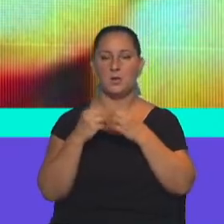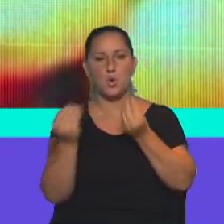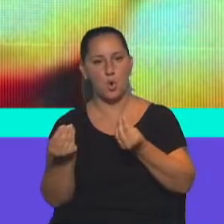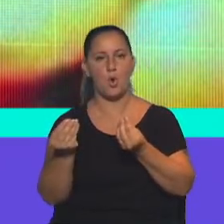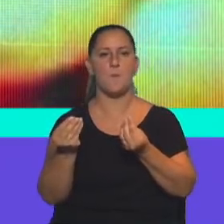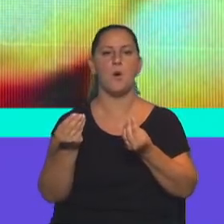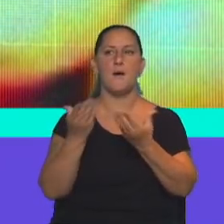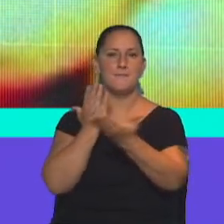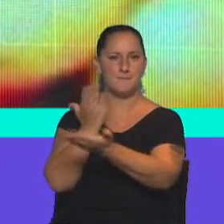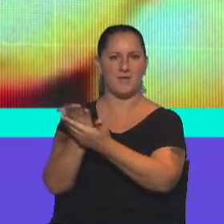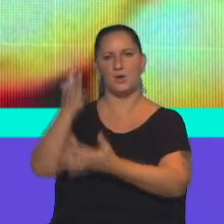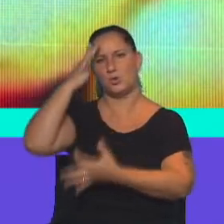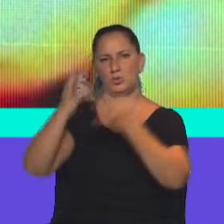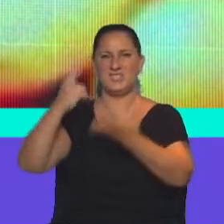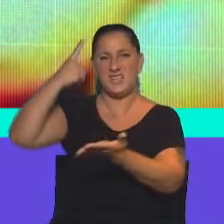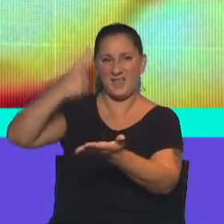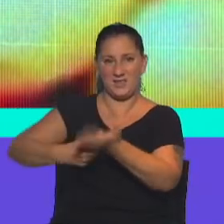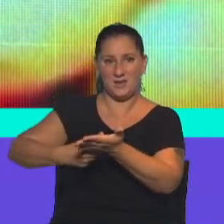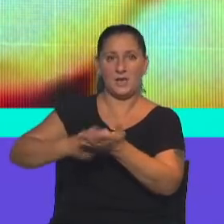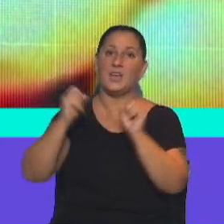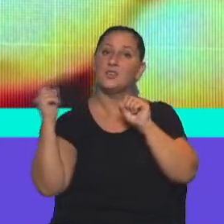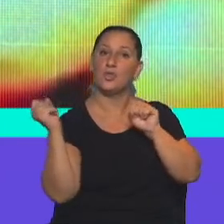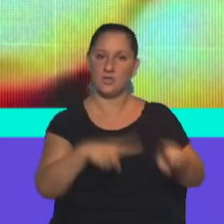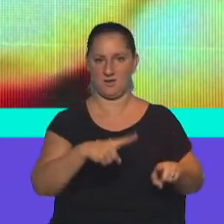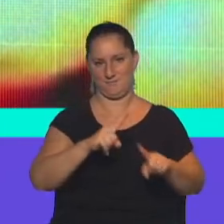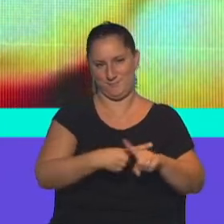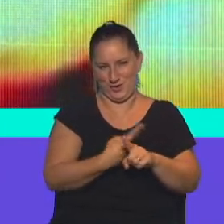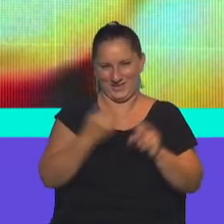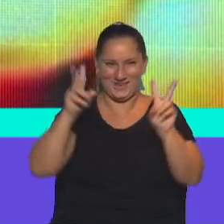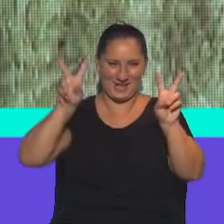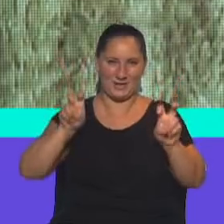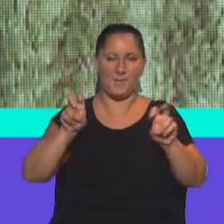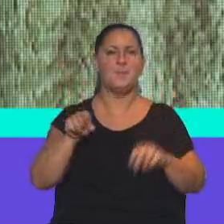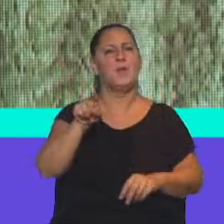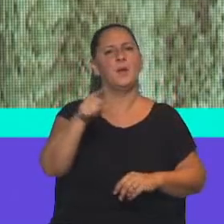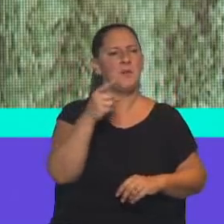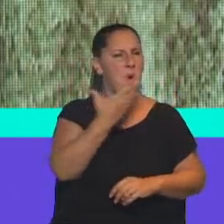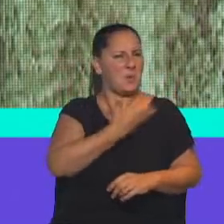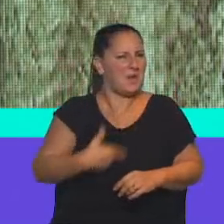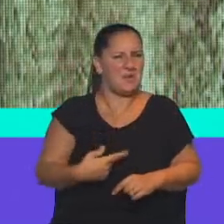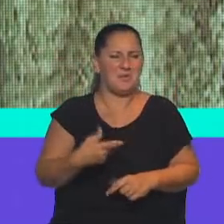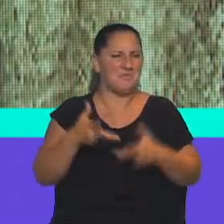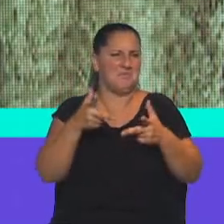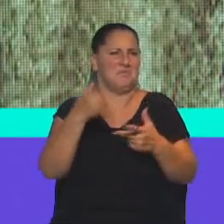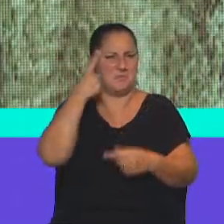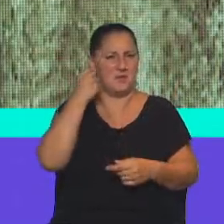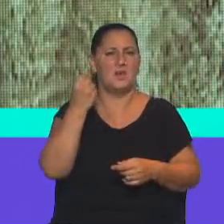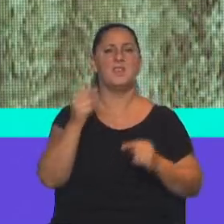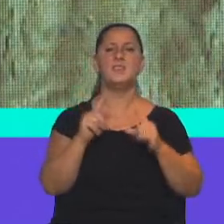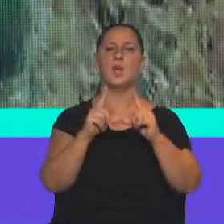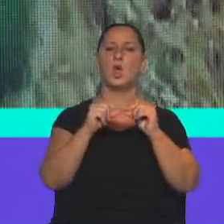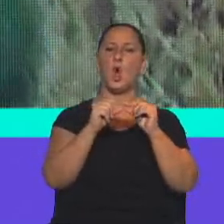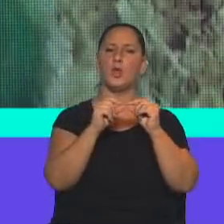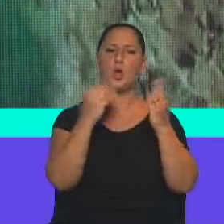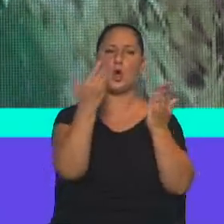de judicializar decisiones que son estrictamente políticas. Sí, ¿qué va a decir el gobierno en este caso? Va a decir que por el código